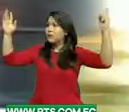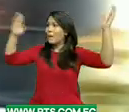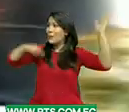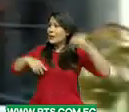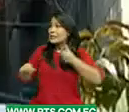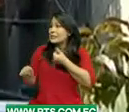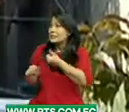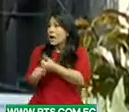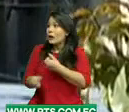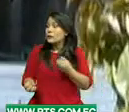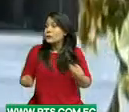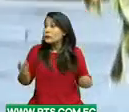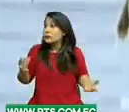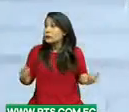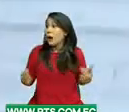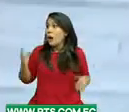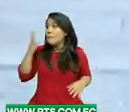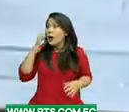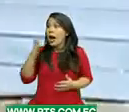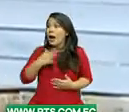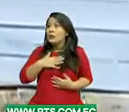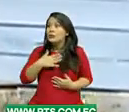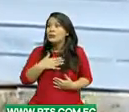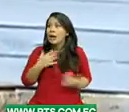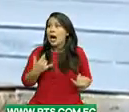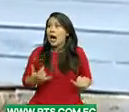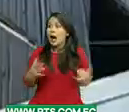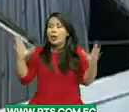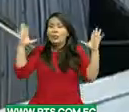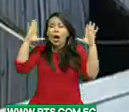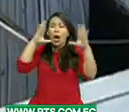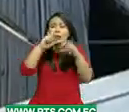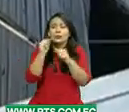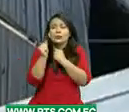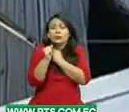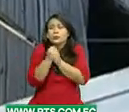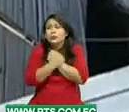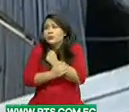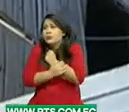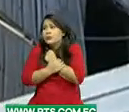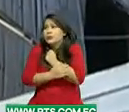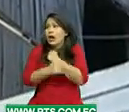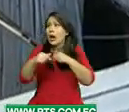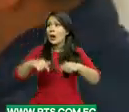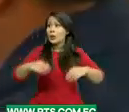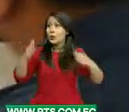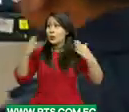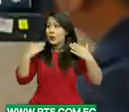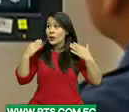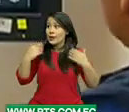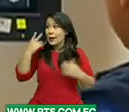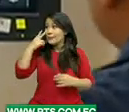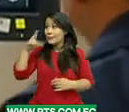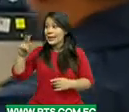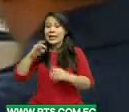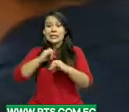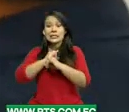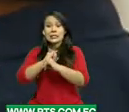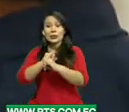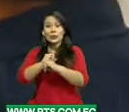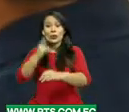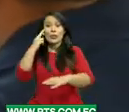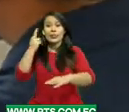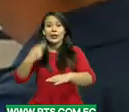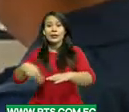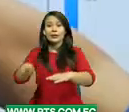incendio. Las bajas temperaturas de las últimas noches no pasan desapercibidas en Guayaquil y en el INAME. Explican,